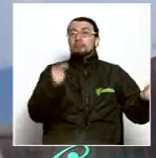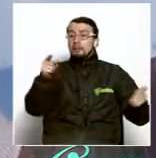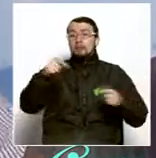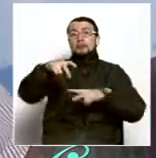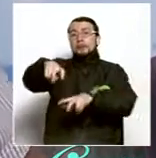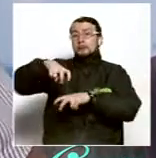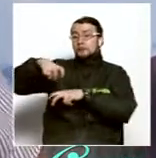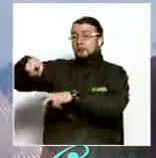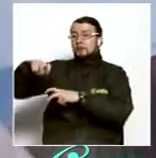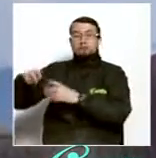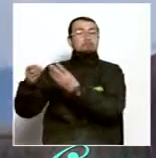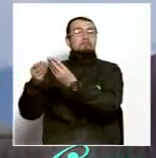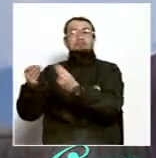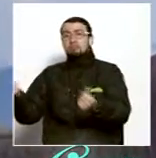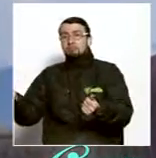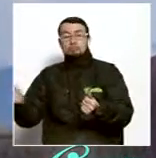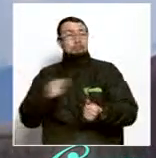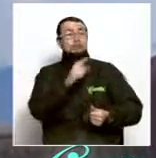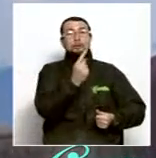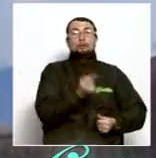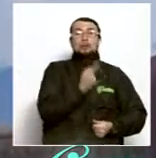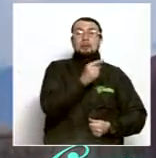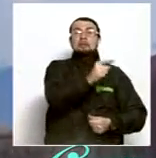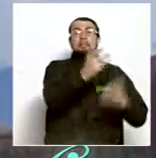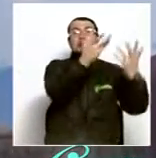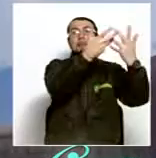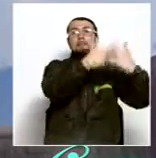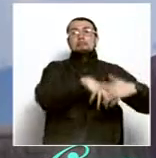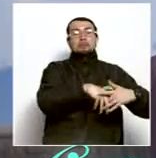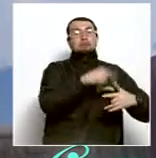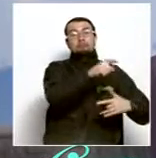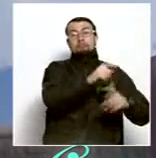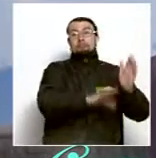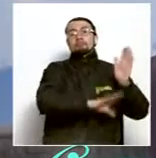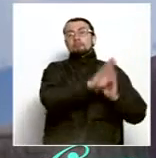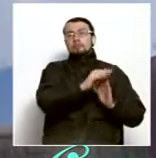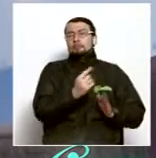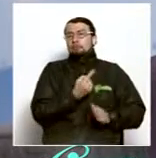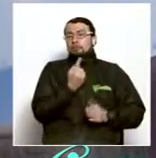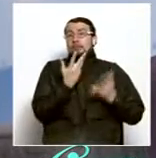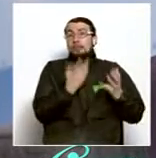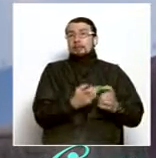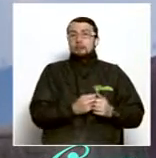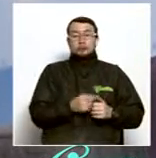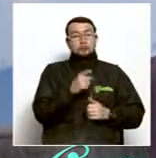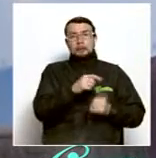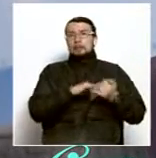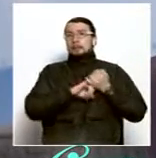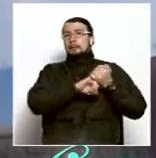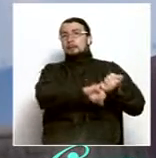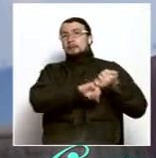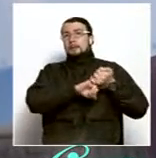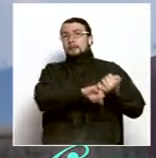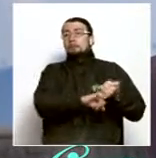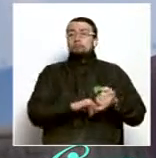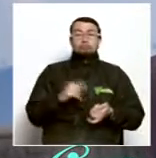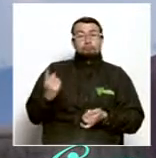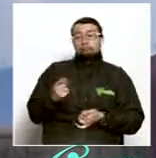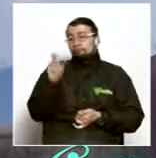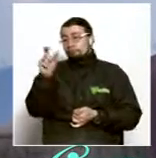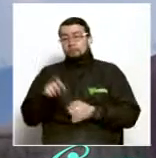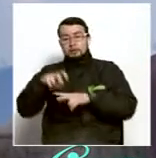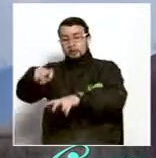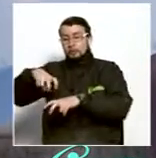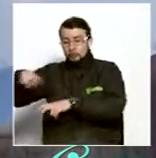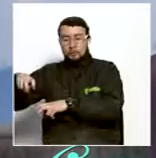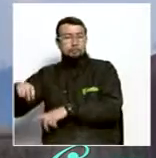las plantas que se siembren no van a producir semillas y esto va a generar una dependencia de los campesinos hacia